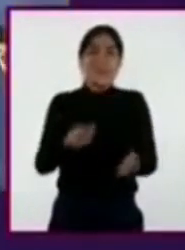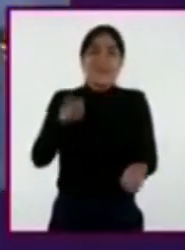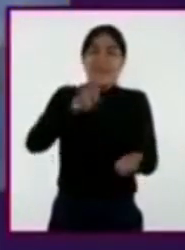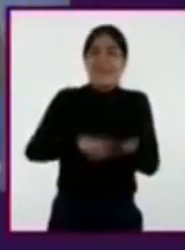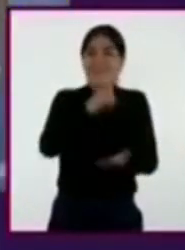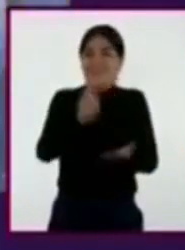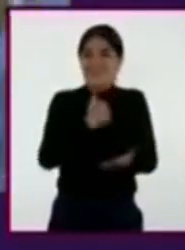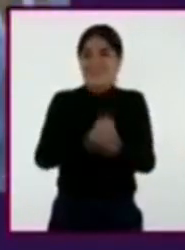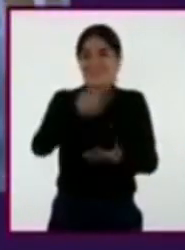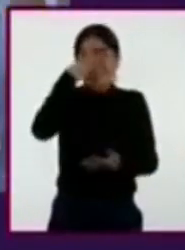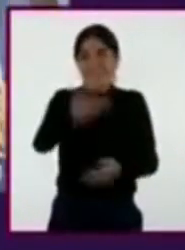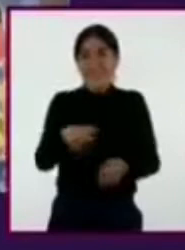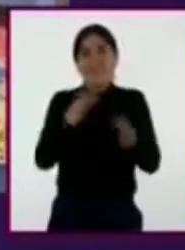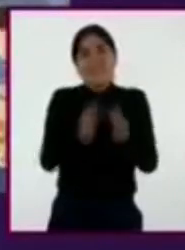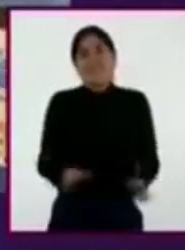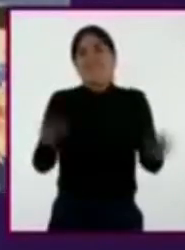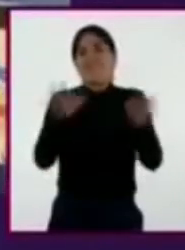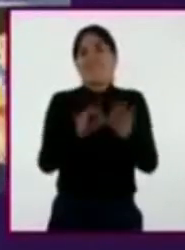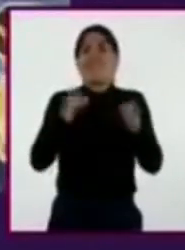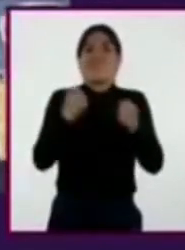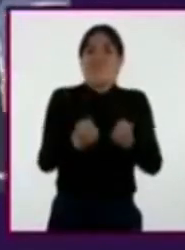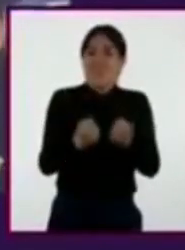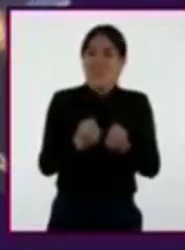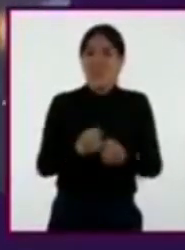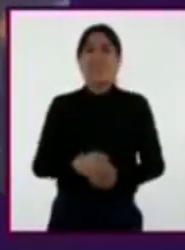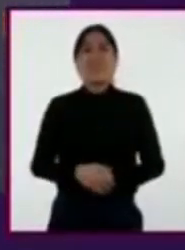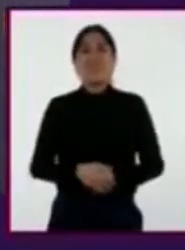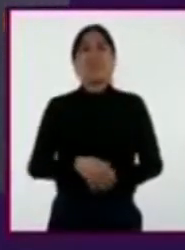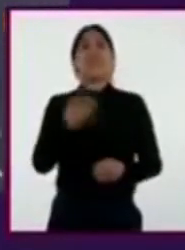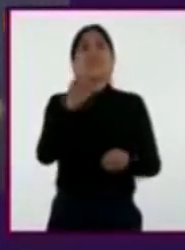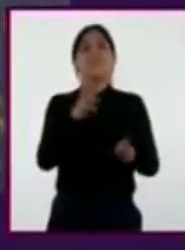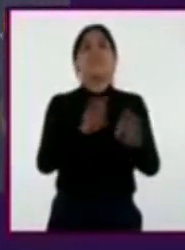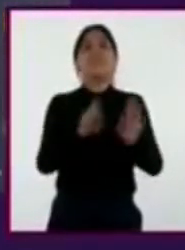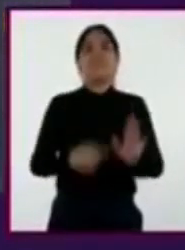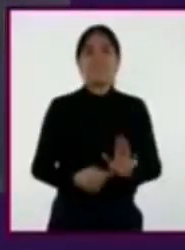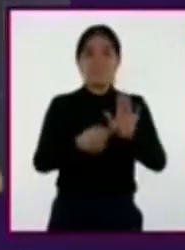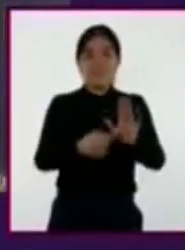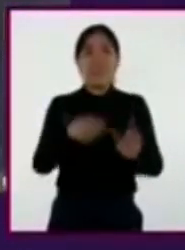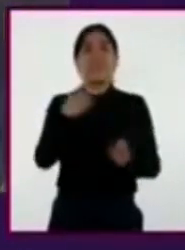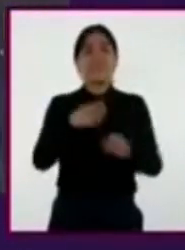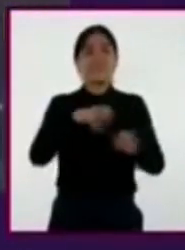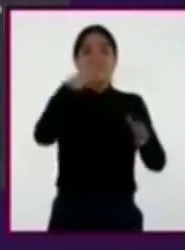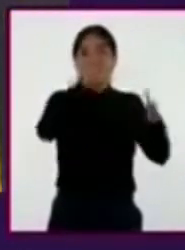Es una cosa muy fuerte y creo que lo han proyectado en la tela.